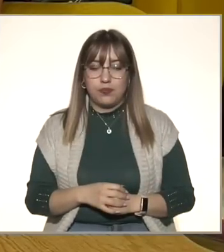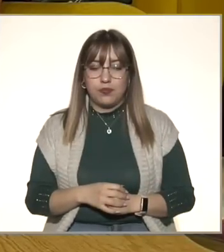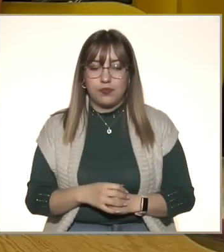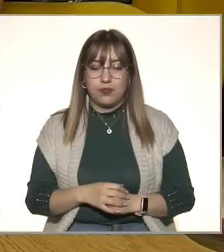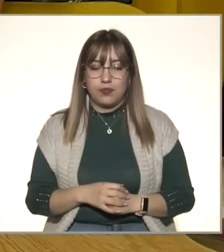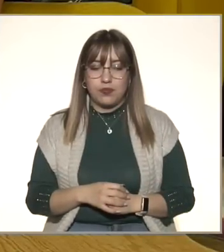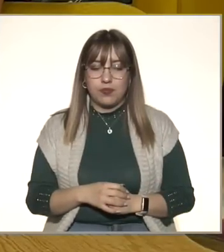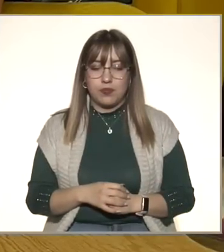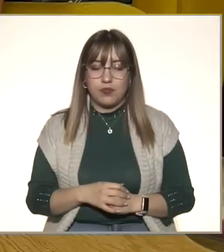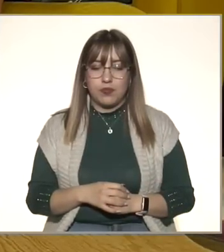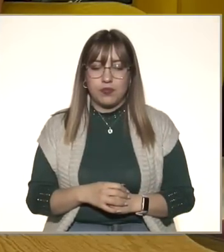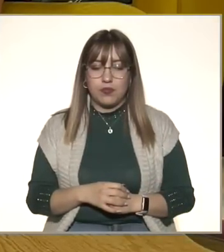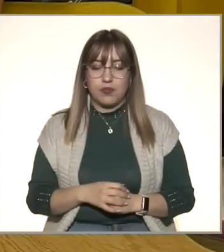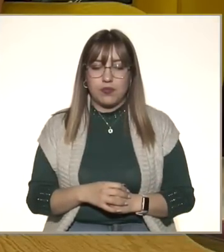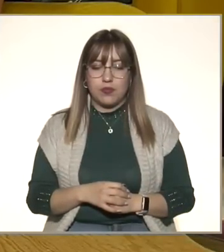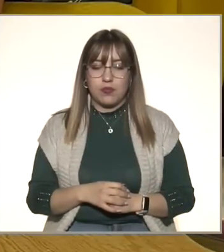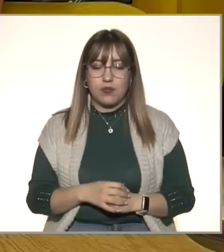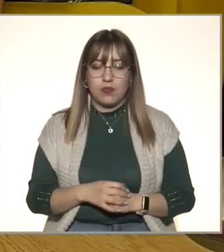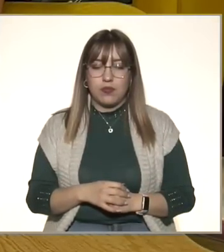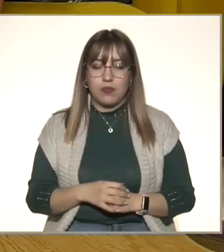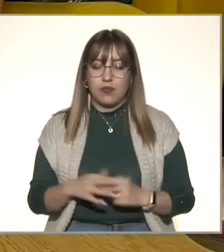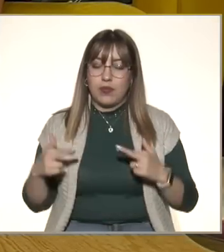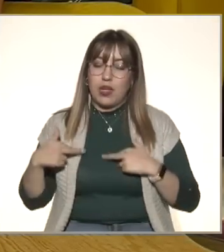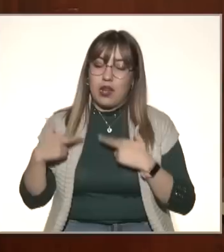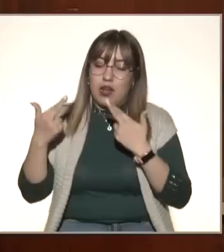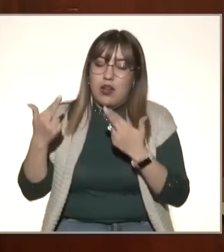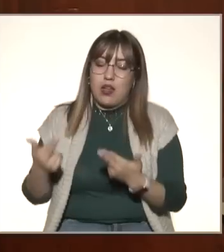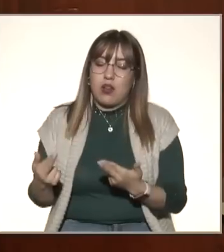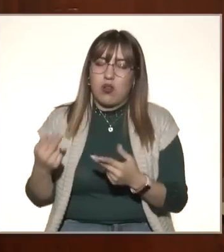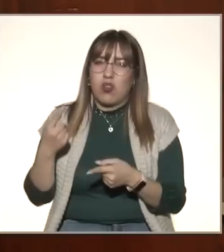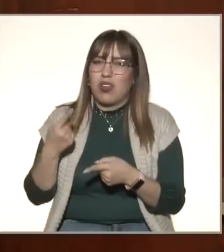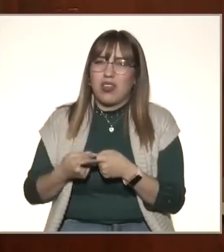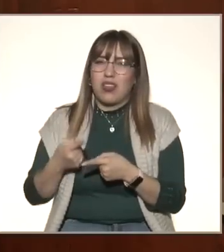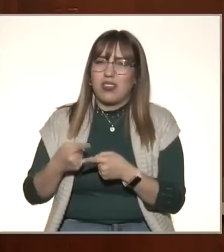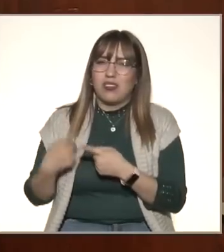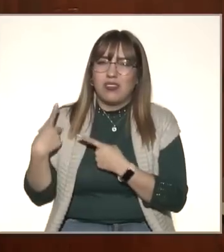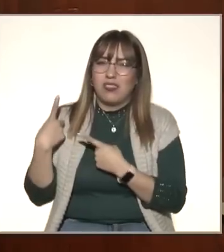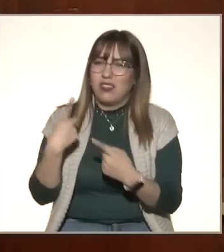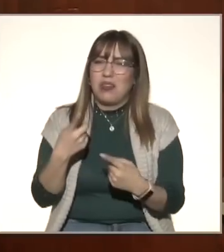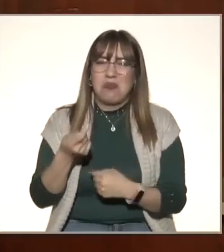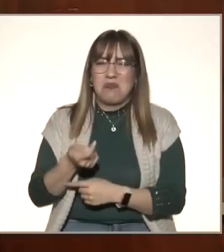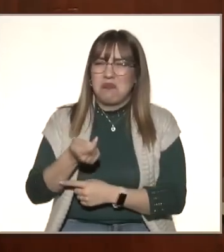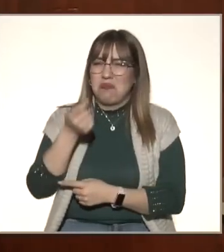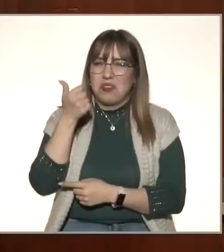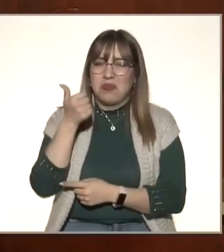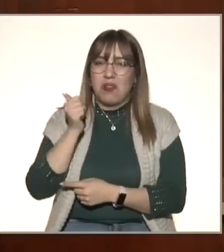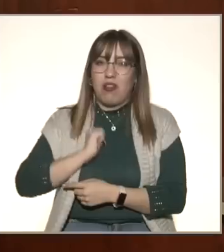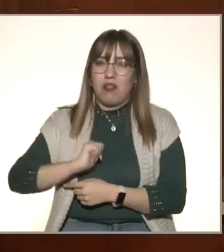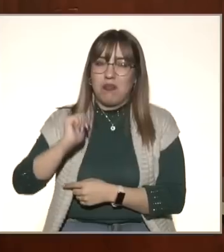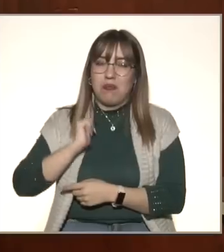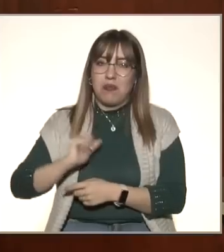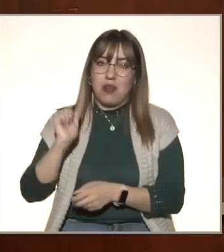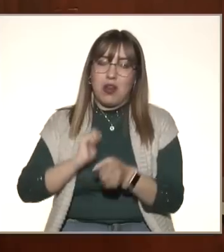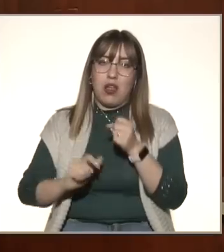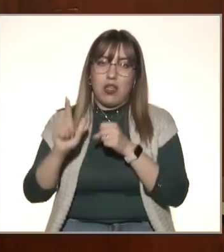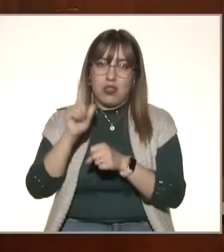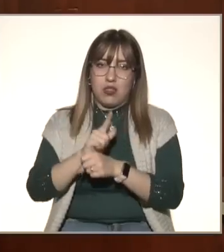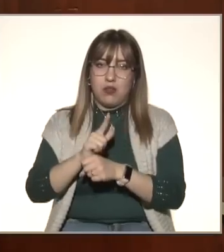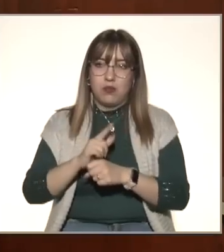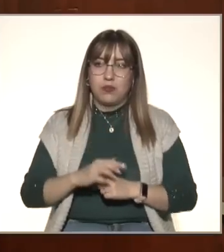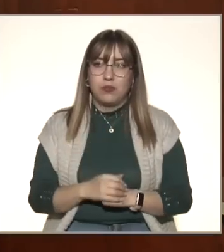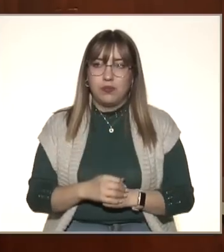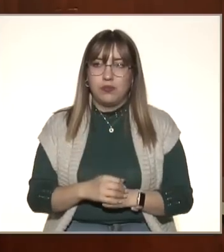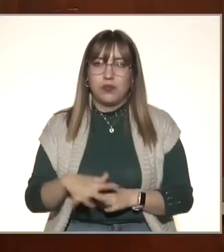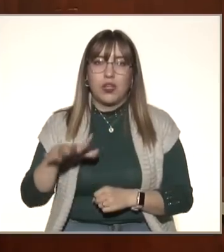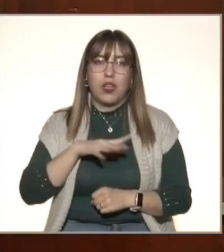obsequio es algo que nos viene desde los primates. Sí. Dicen, hay un libro de